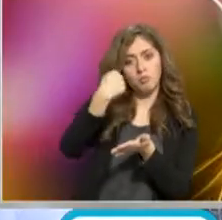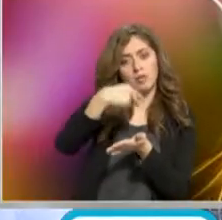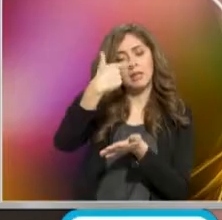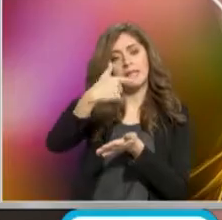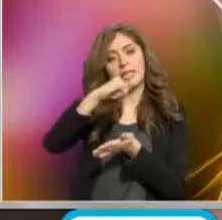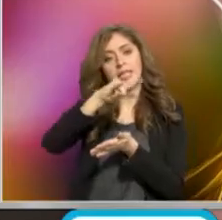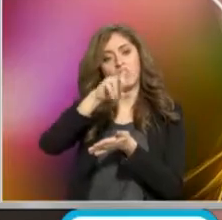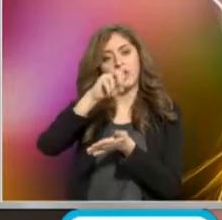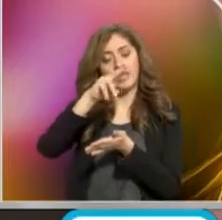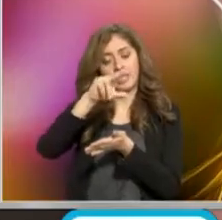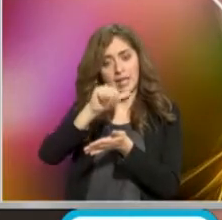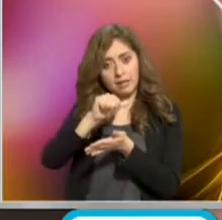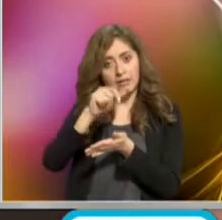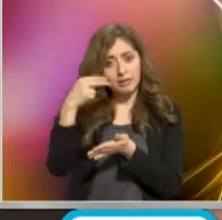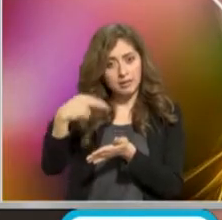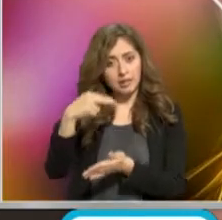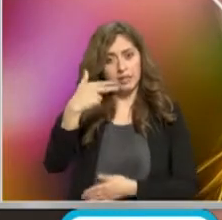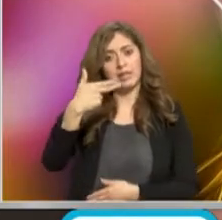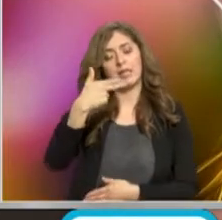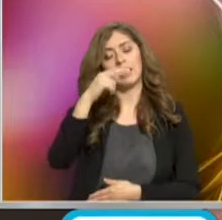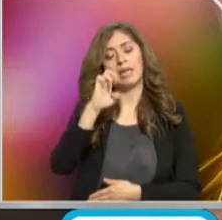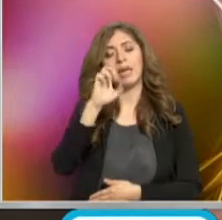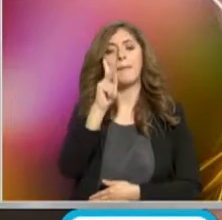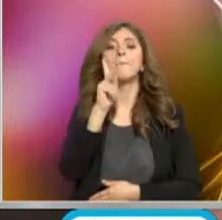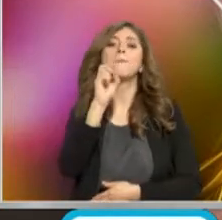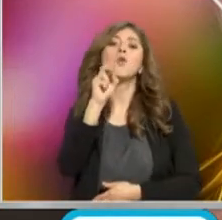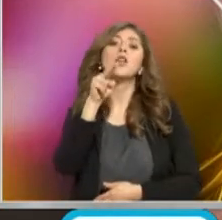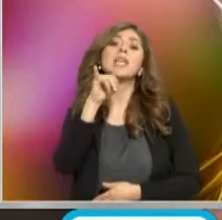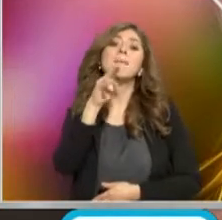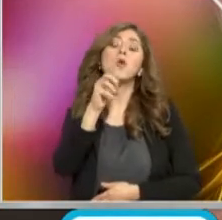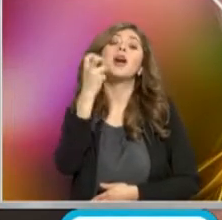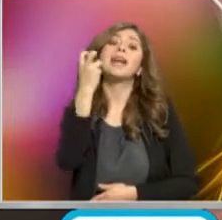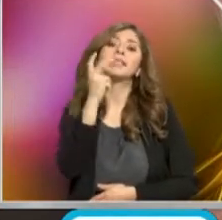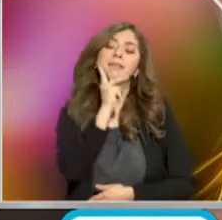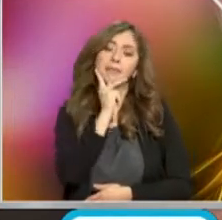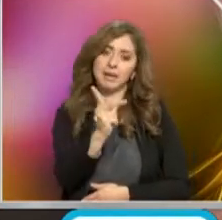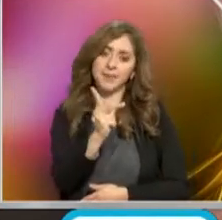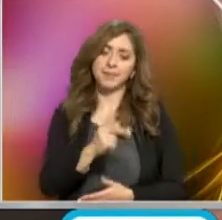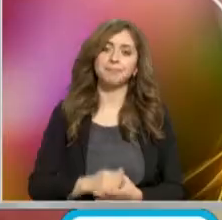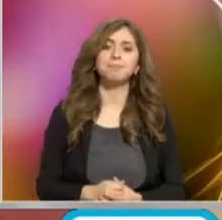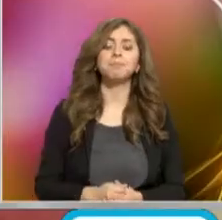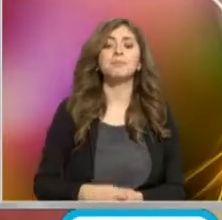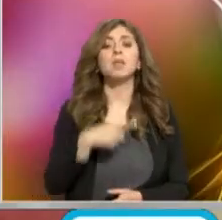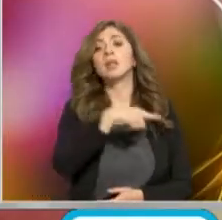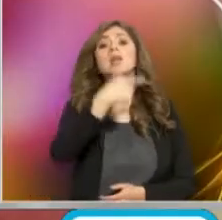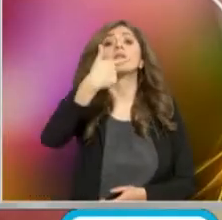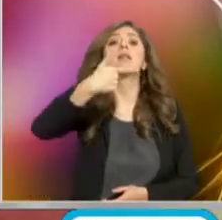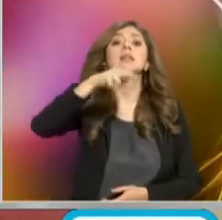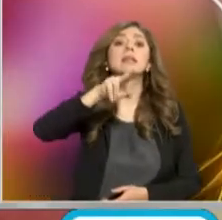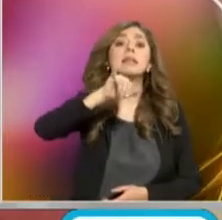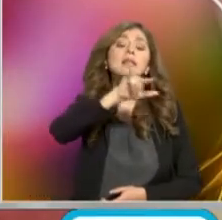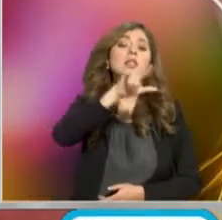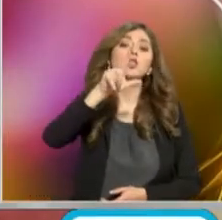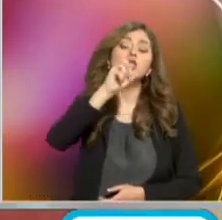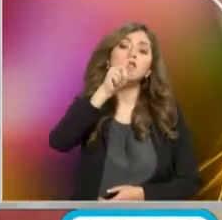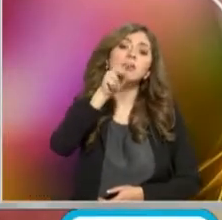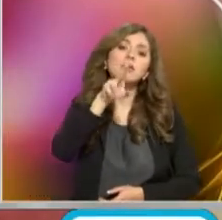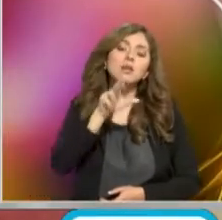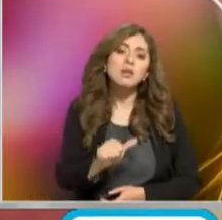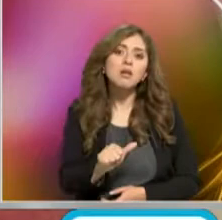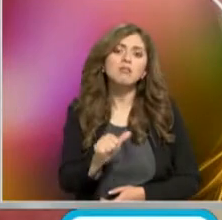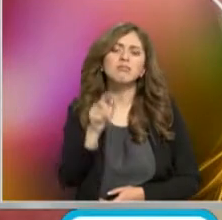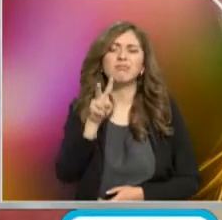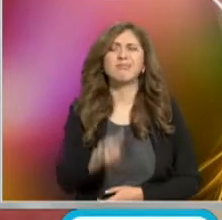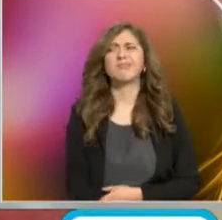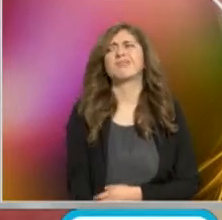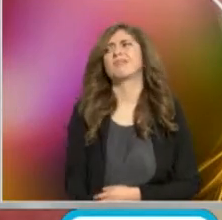objeto. Exacto. ¿Eso es un epónimo? Un epónimo, eso es un epónimo. Y la guillotina, este hombre decía, bueno, pues hay que hacer odiaba